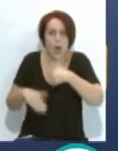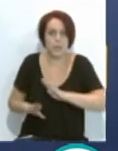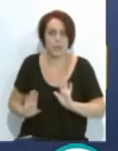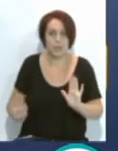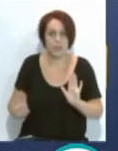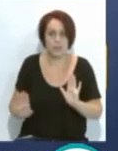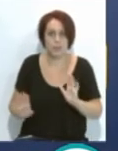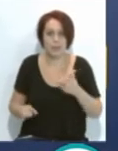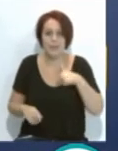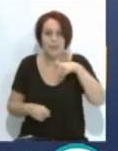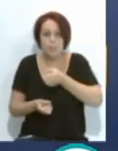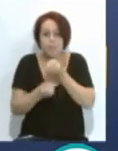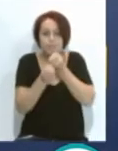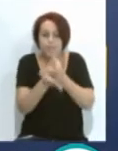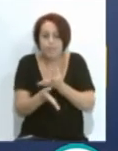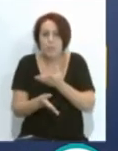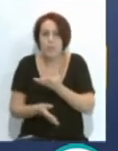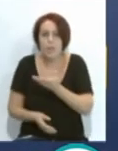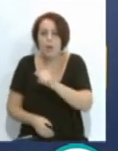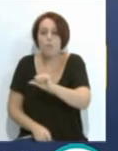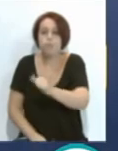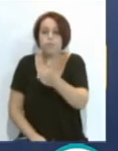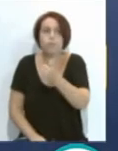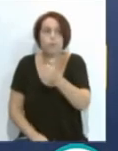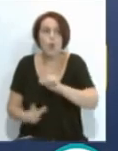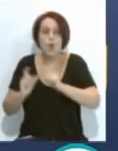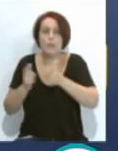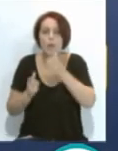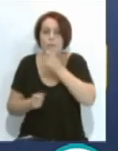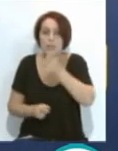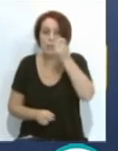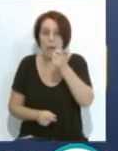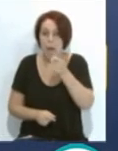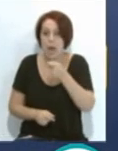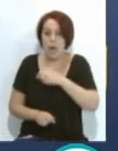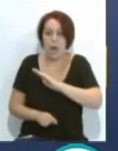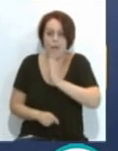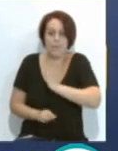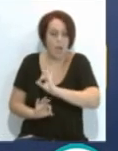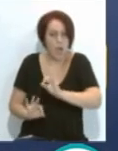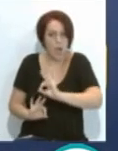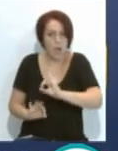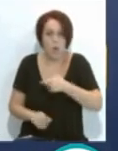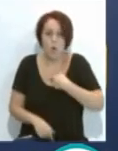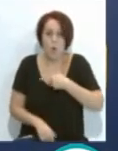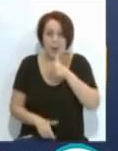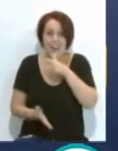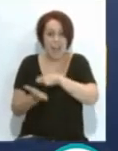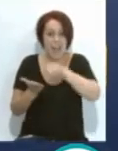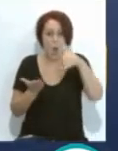Estas declaraciones no desaprueban la actividad del colectivo arbitral y no han usado un lenguaje